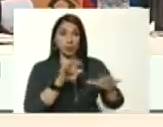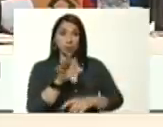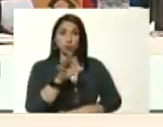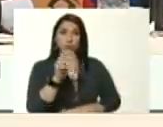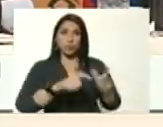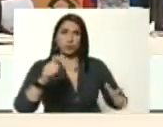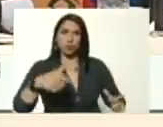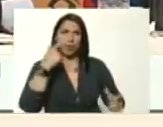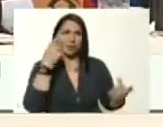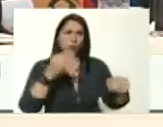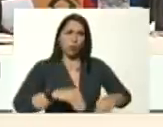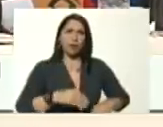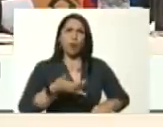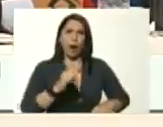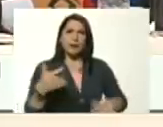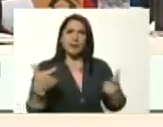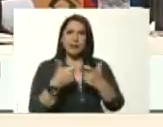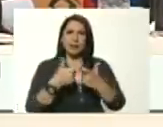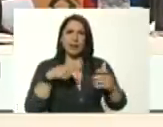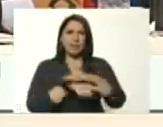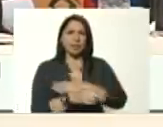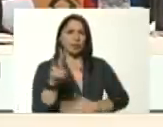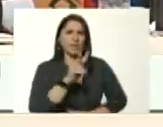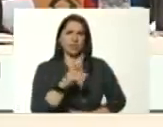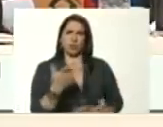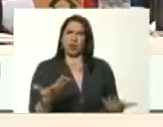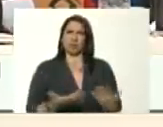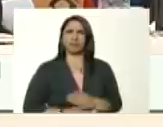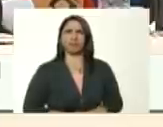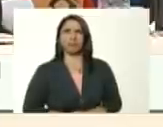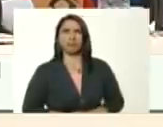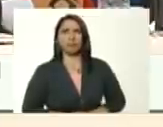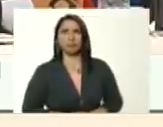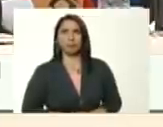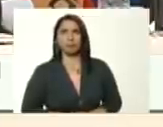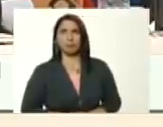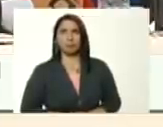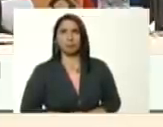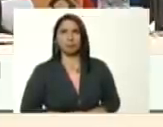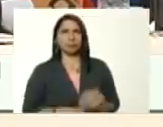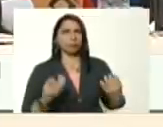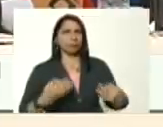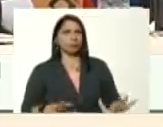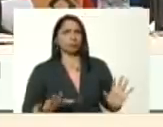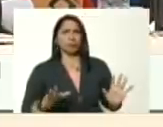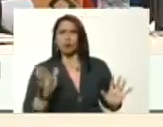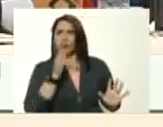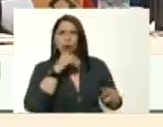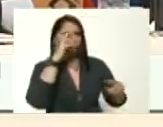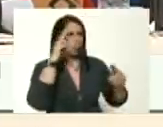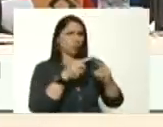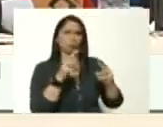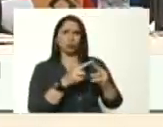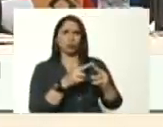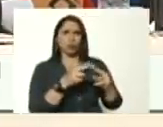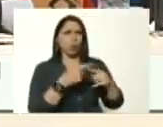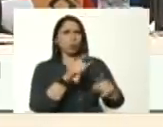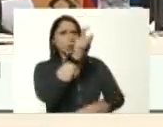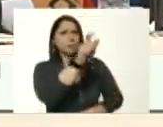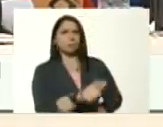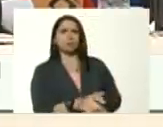una minoría está pensando en una guerra civil en venezuela por el simple hecho de no reconocer en contrario